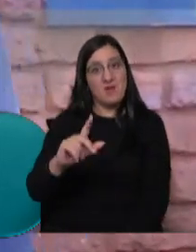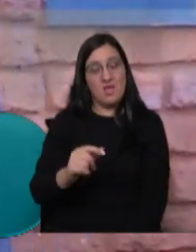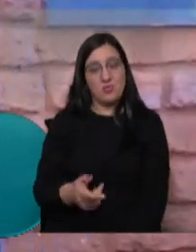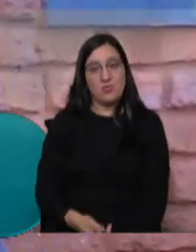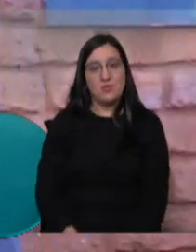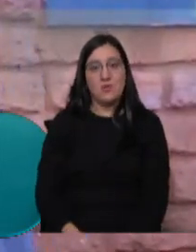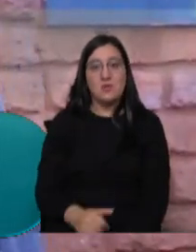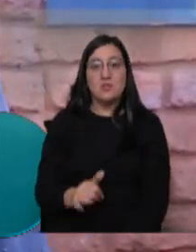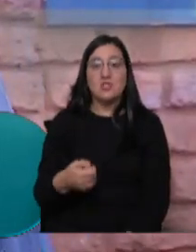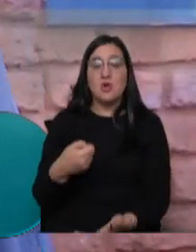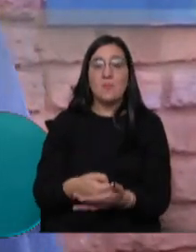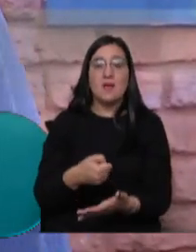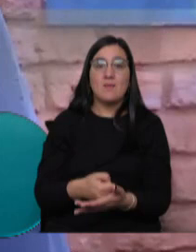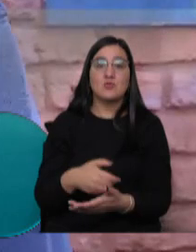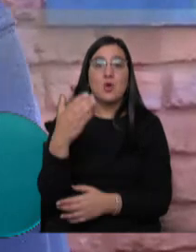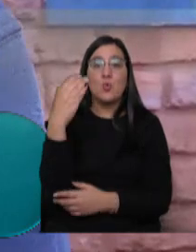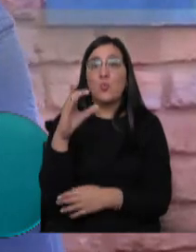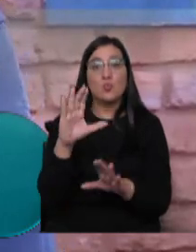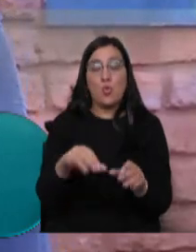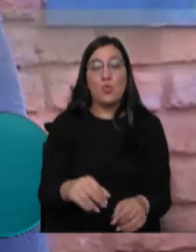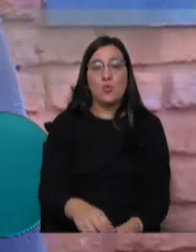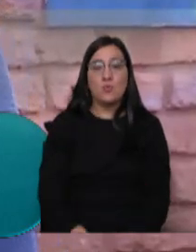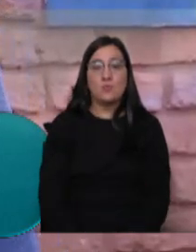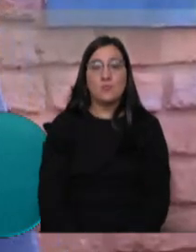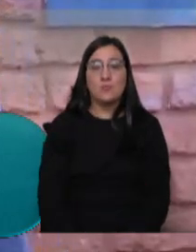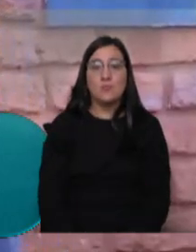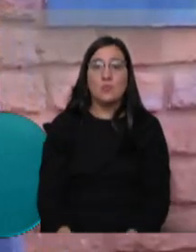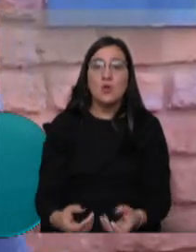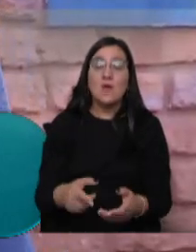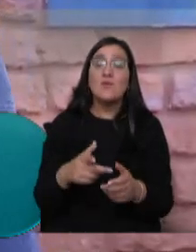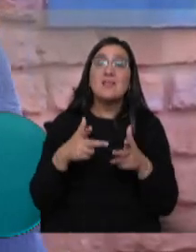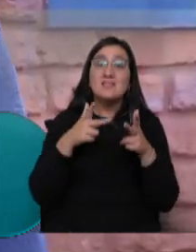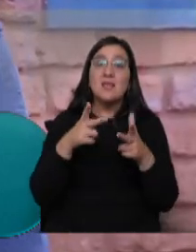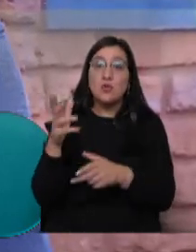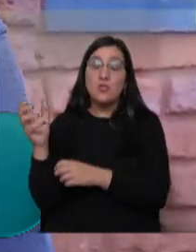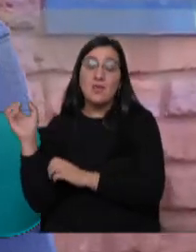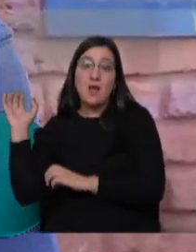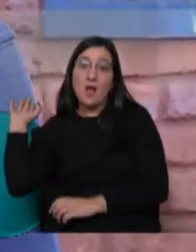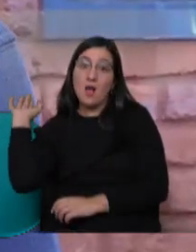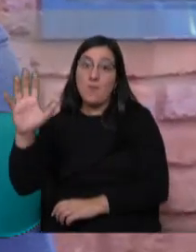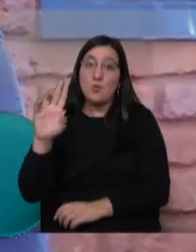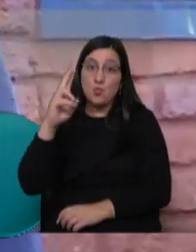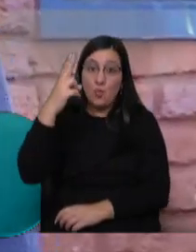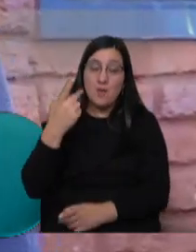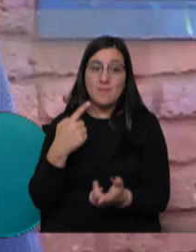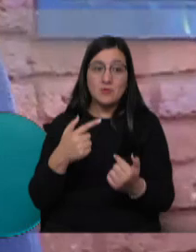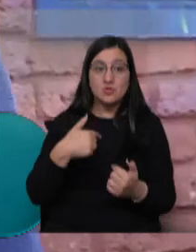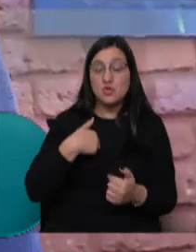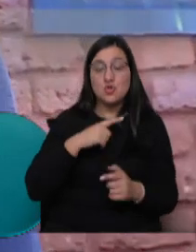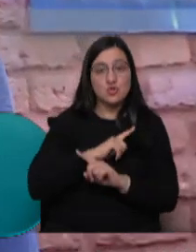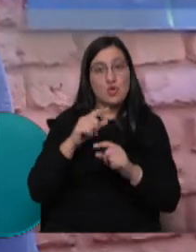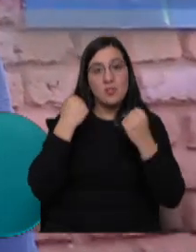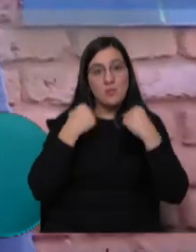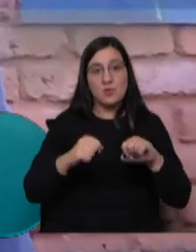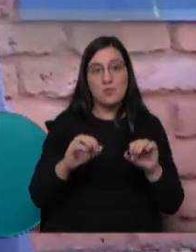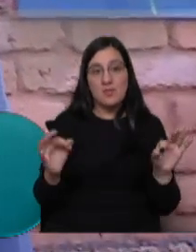Ya bastante nos pagamos el club, todo. Qué bárbaro. Igual vos decías lo de handball acá en Uruguay, pero yo, si no estoy equivocada, porque yo no soy deportista